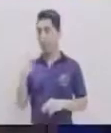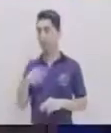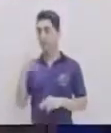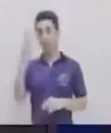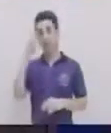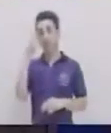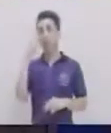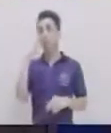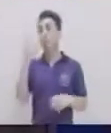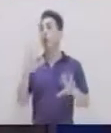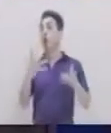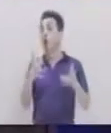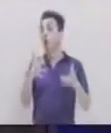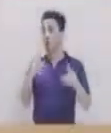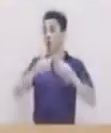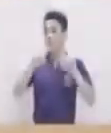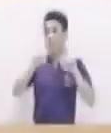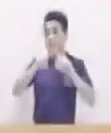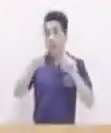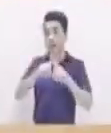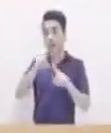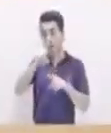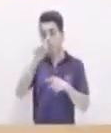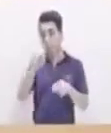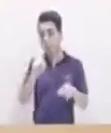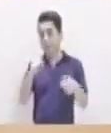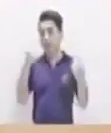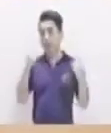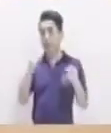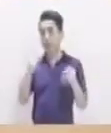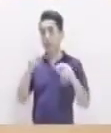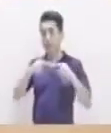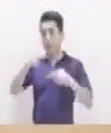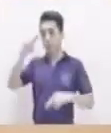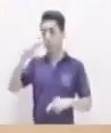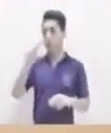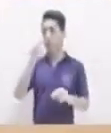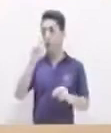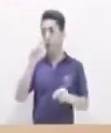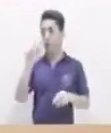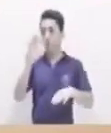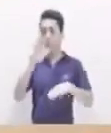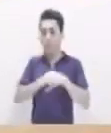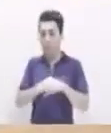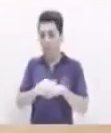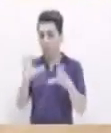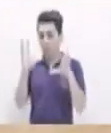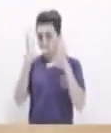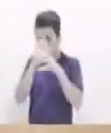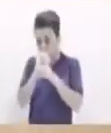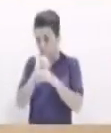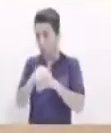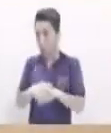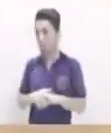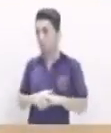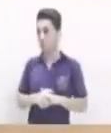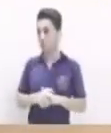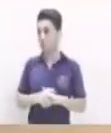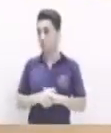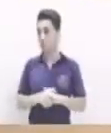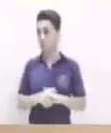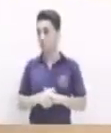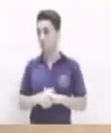Recuerda que para que haya diferencia en tonalidades, puedes hacer que la botella tenga un tono más oscuro.